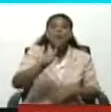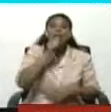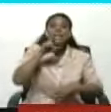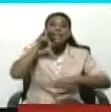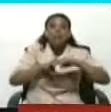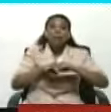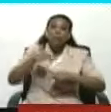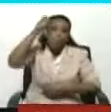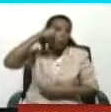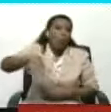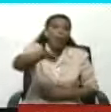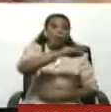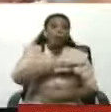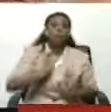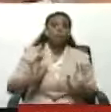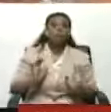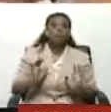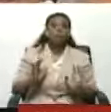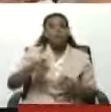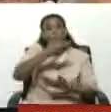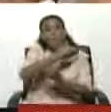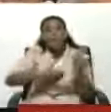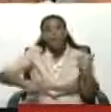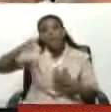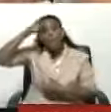manos del presidente pueblo.